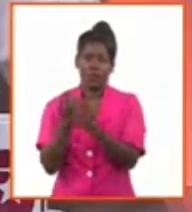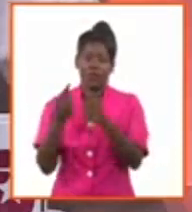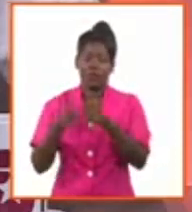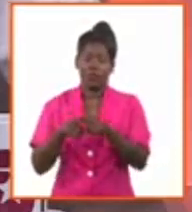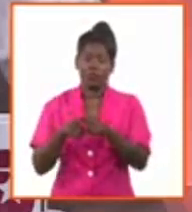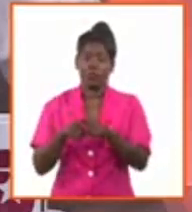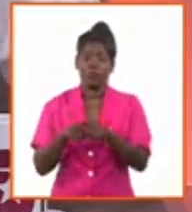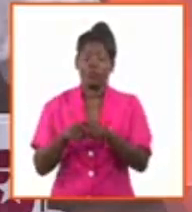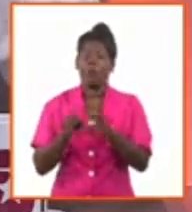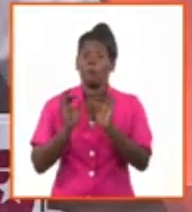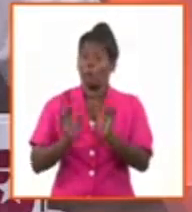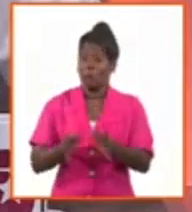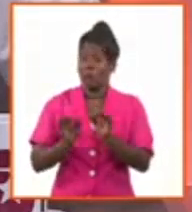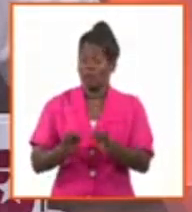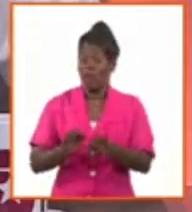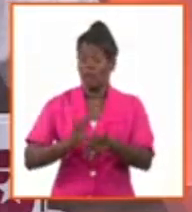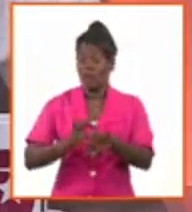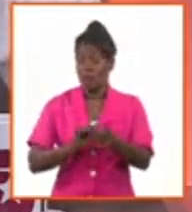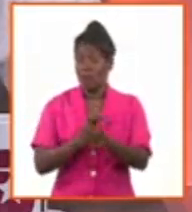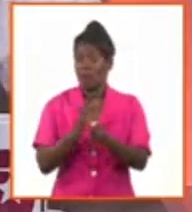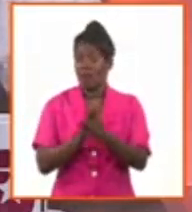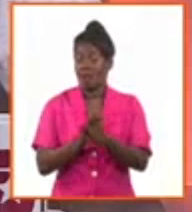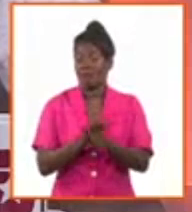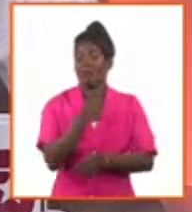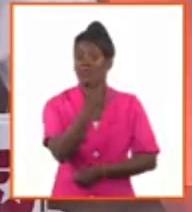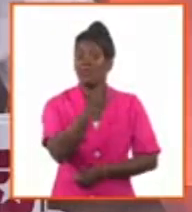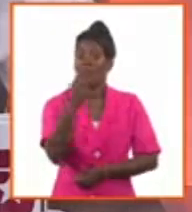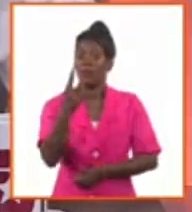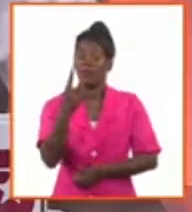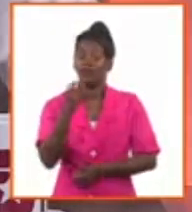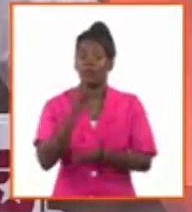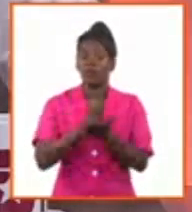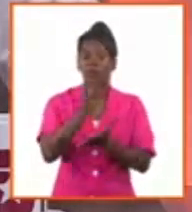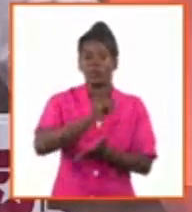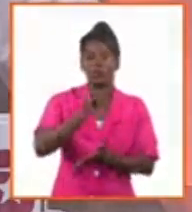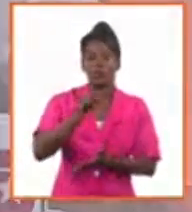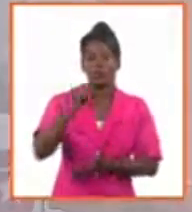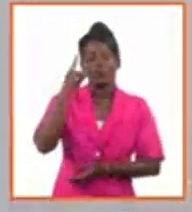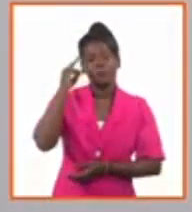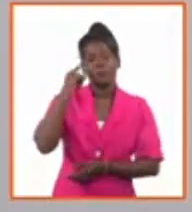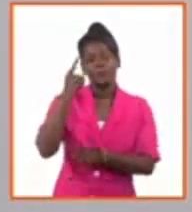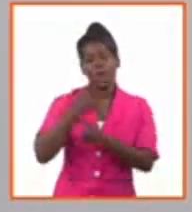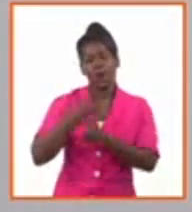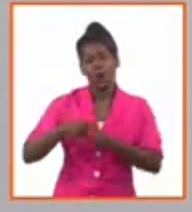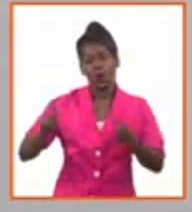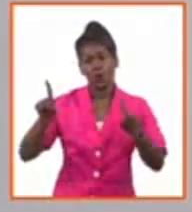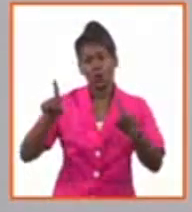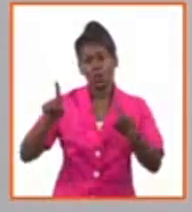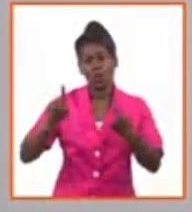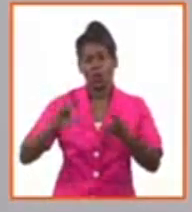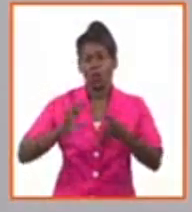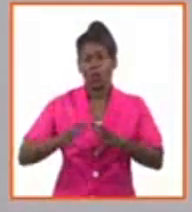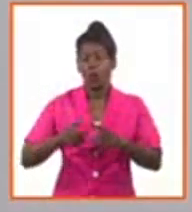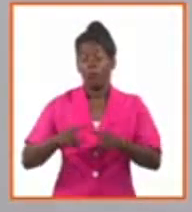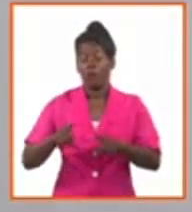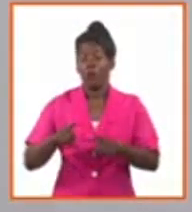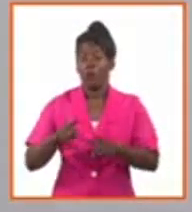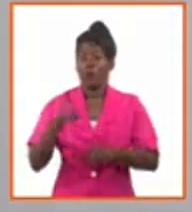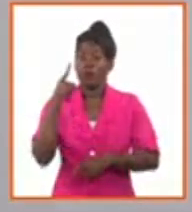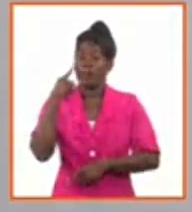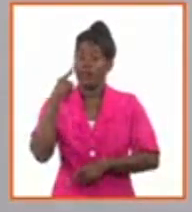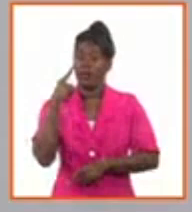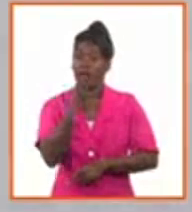enfrentamiento a la COVID-19, creo que cada uno de los estudiantes cubanos marcó de cierta manera para